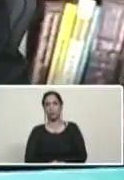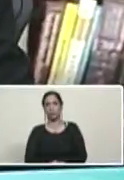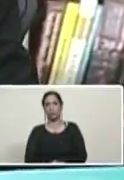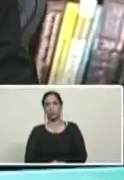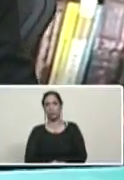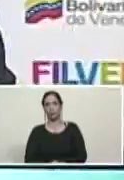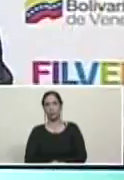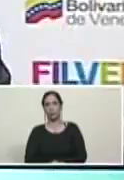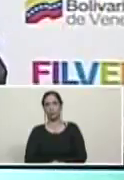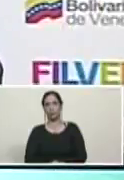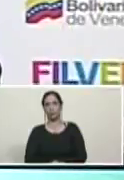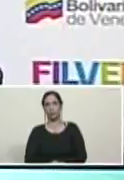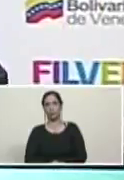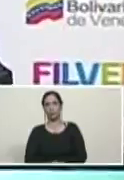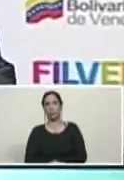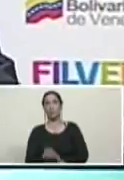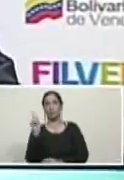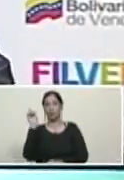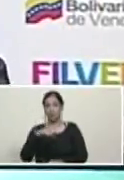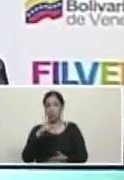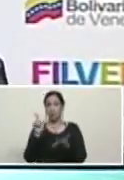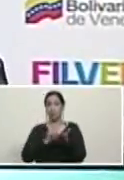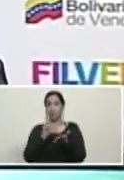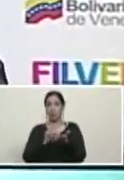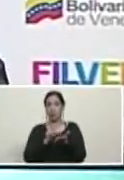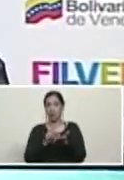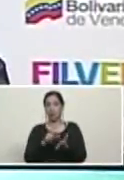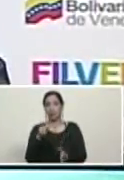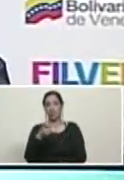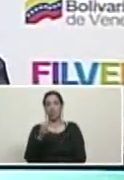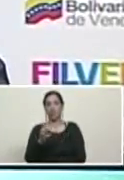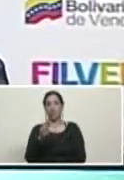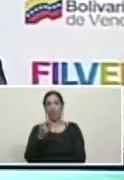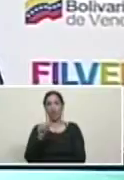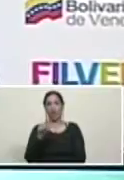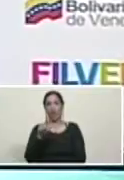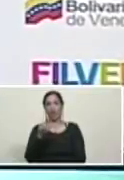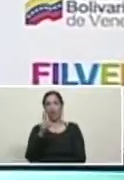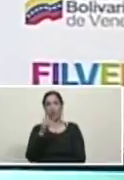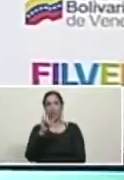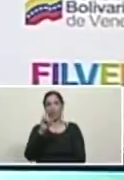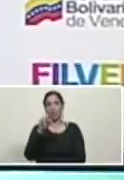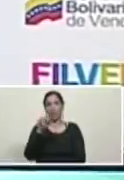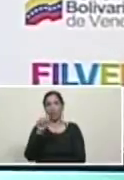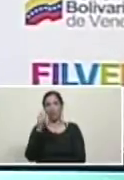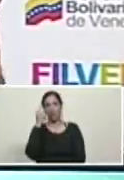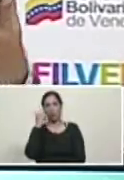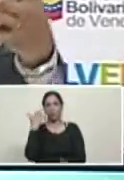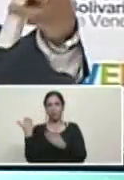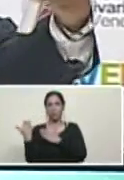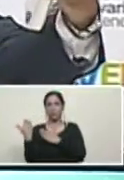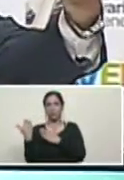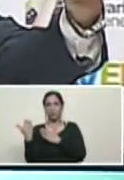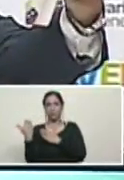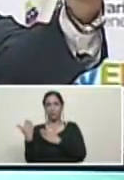Trinchera. Igualmente tengo aquí el libro de Geraldina. Geraldina